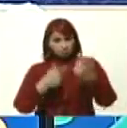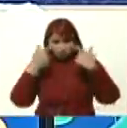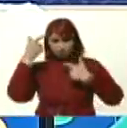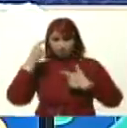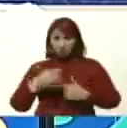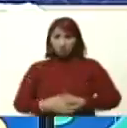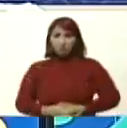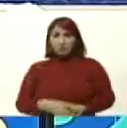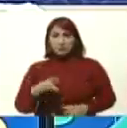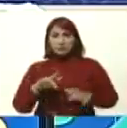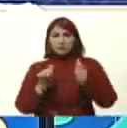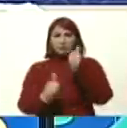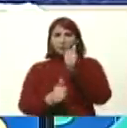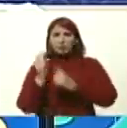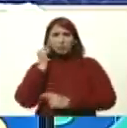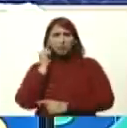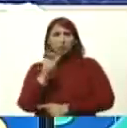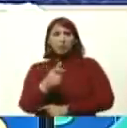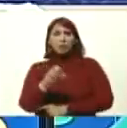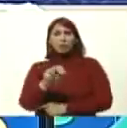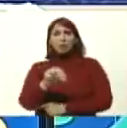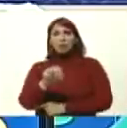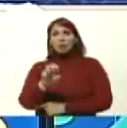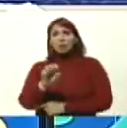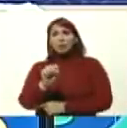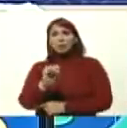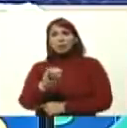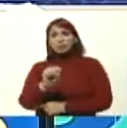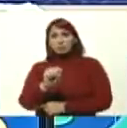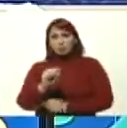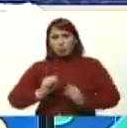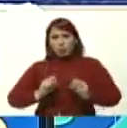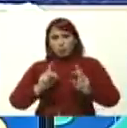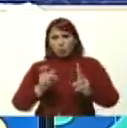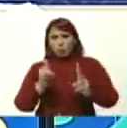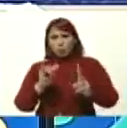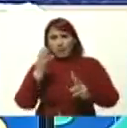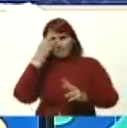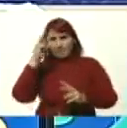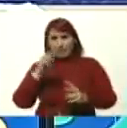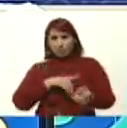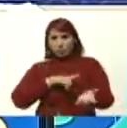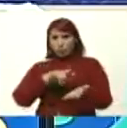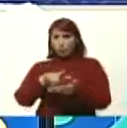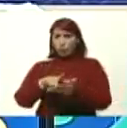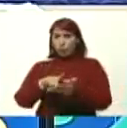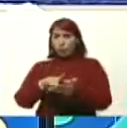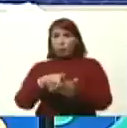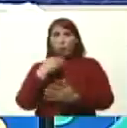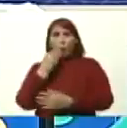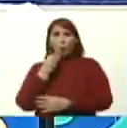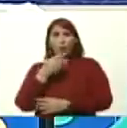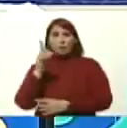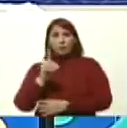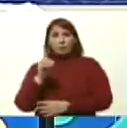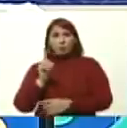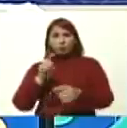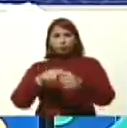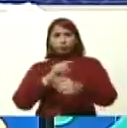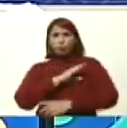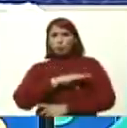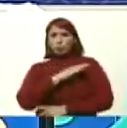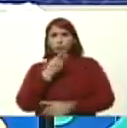La secretaria Génesis Garbet en esta oportunidad está en México, está joven diputada en la comisión